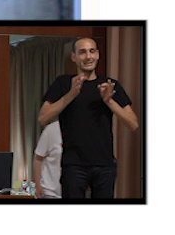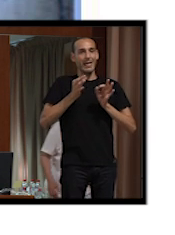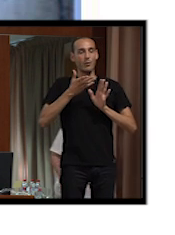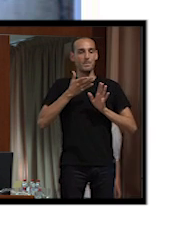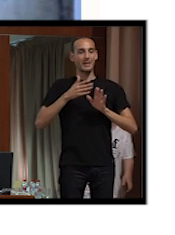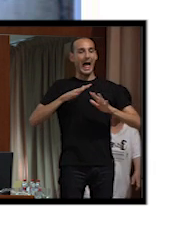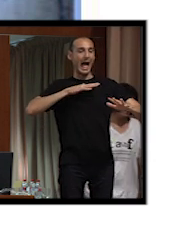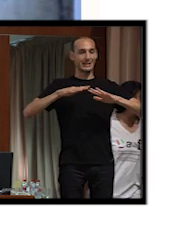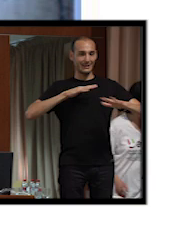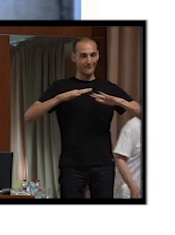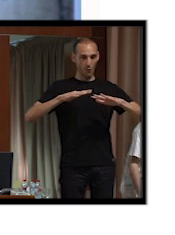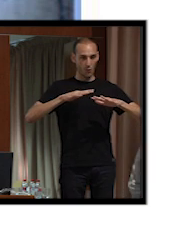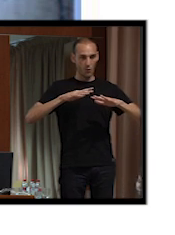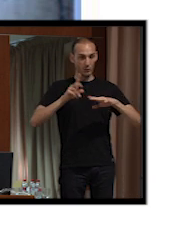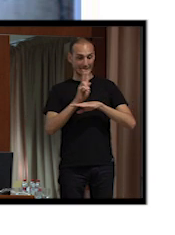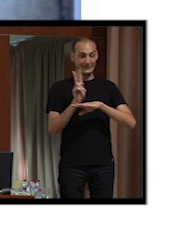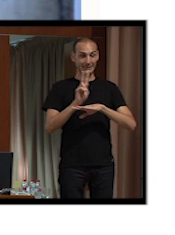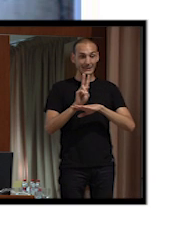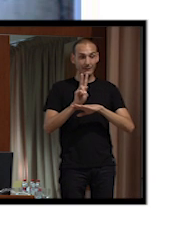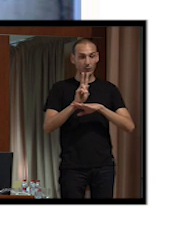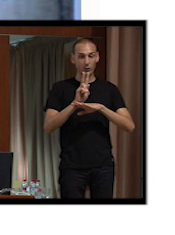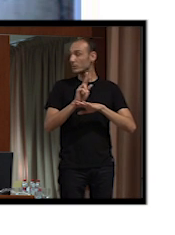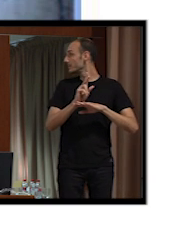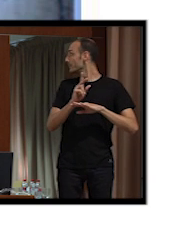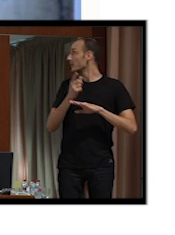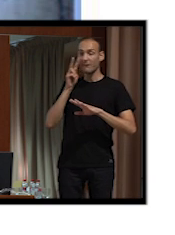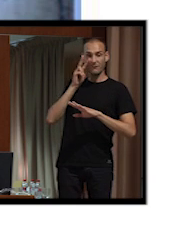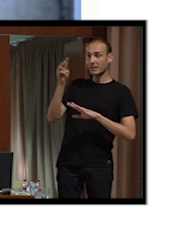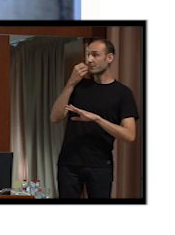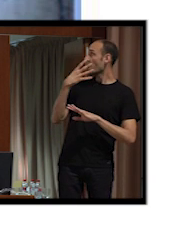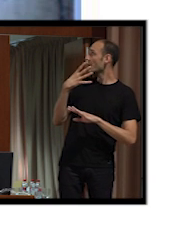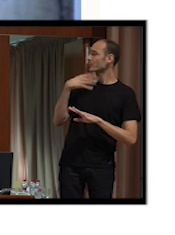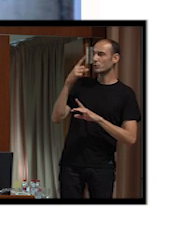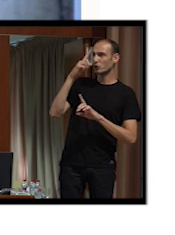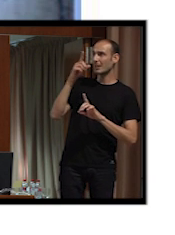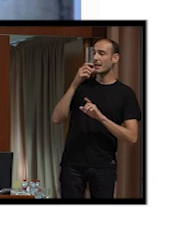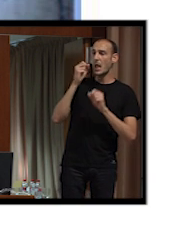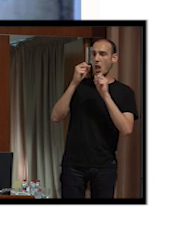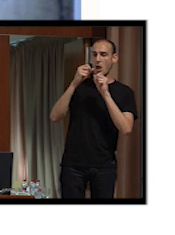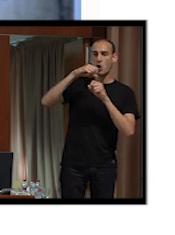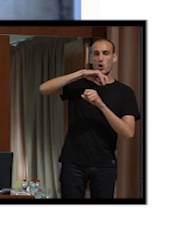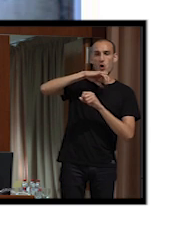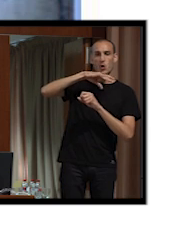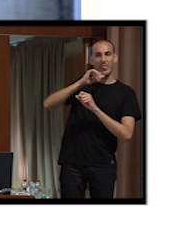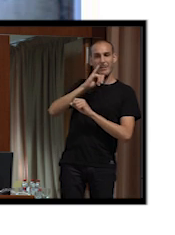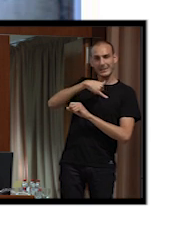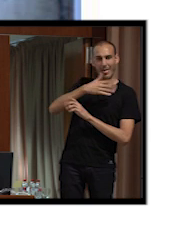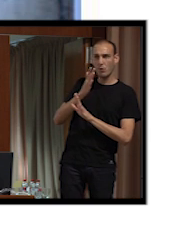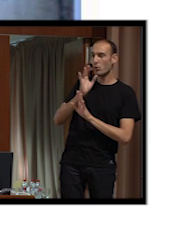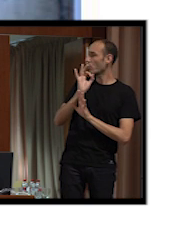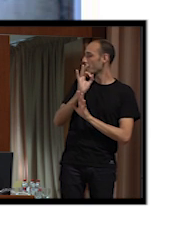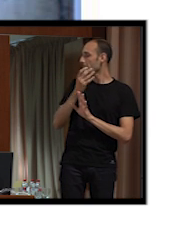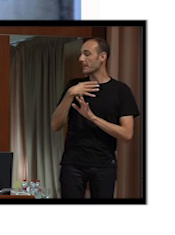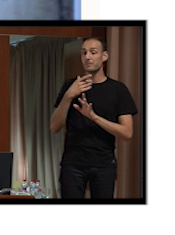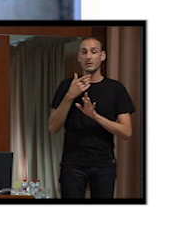forma alternante pues cada 24 horas. ¿Lo veis bien? Es que no sé si hay mucha luz, porque luego van a ver vídeos. Bueno, su